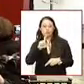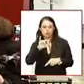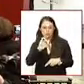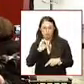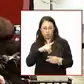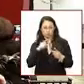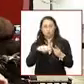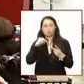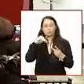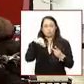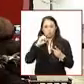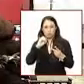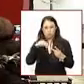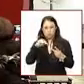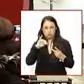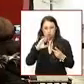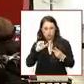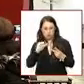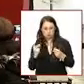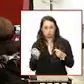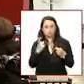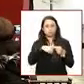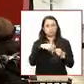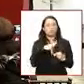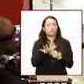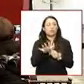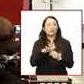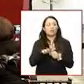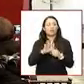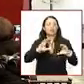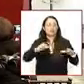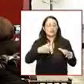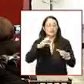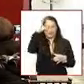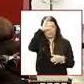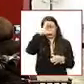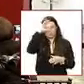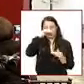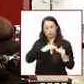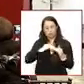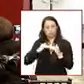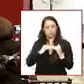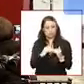Leonor y a Mónica Salgado, que se están incorporando a la Comisión de Cultura e Igualdad.